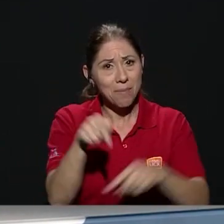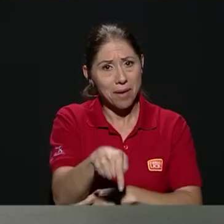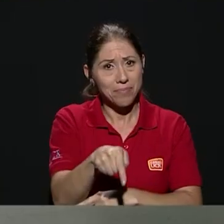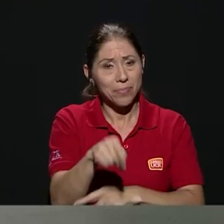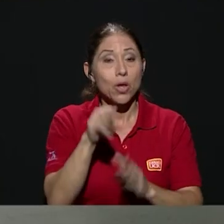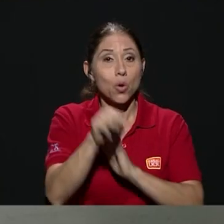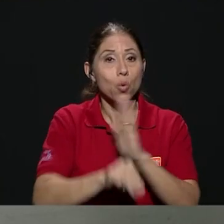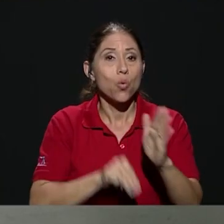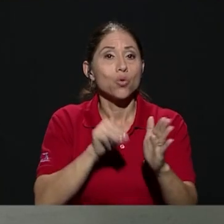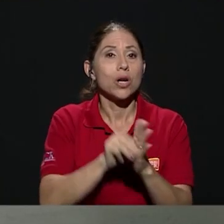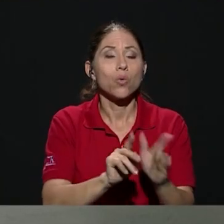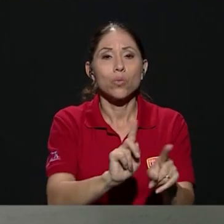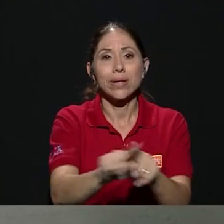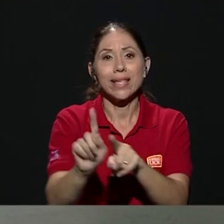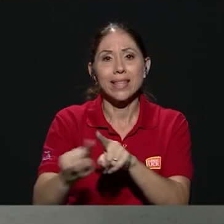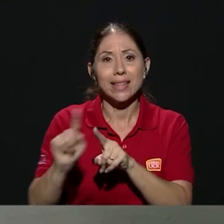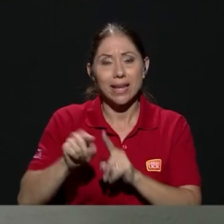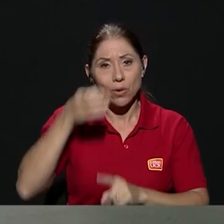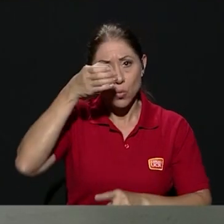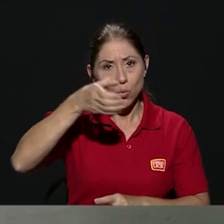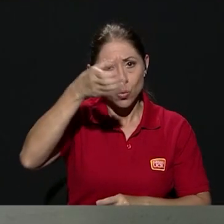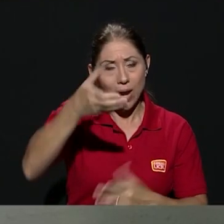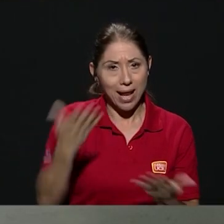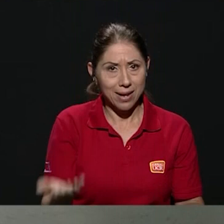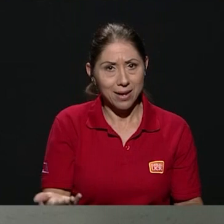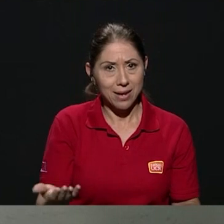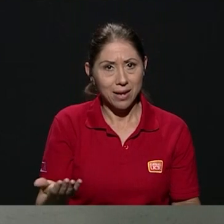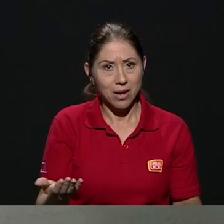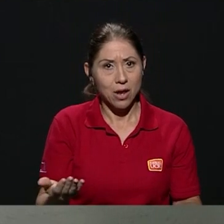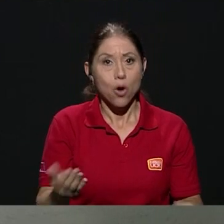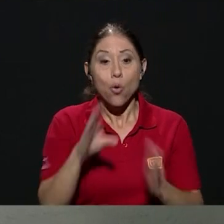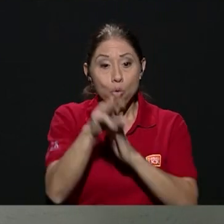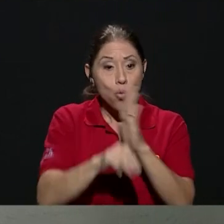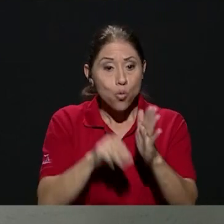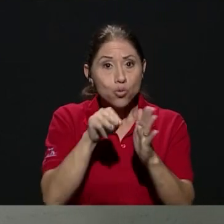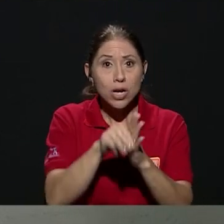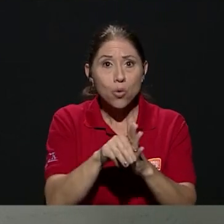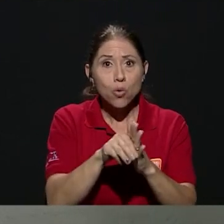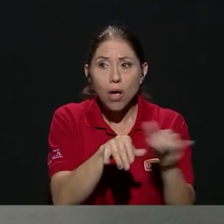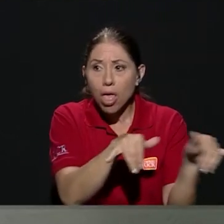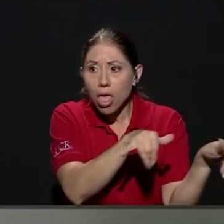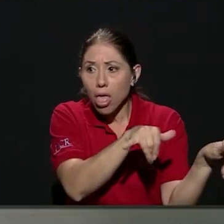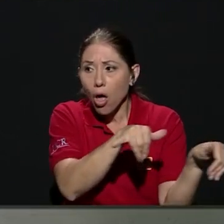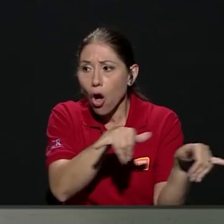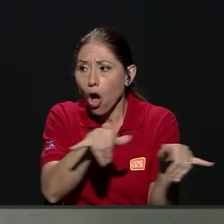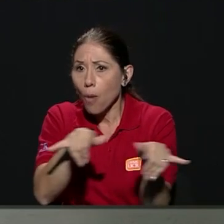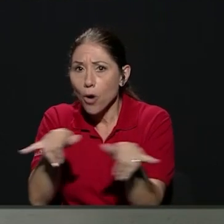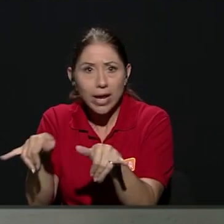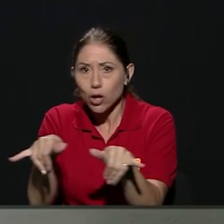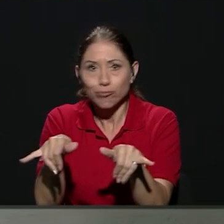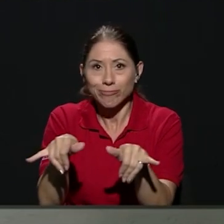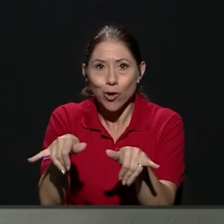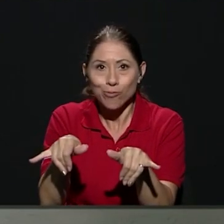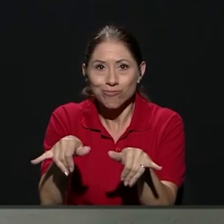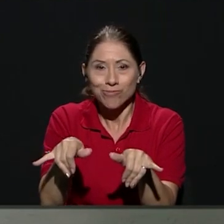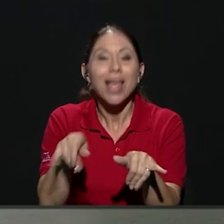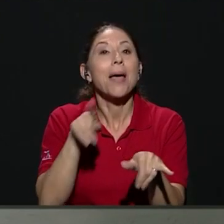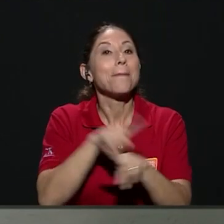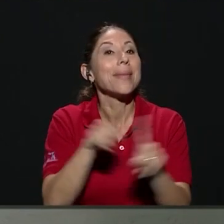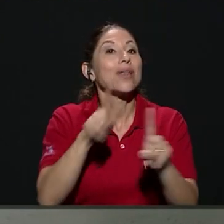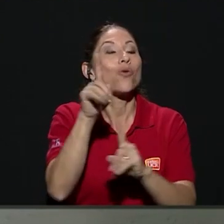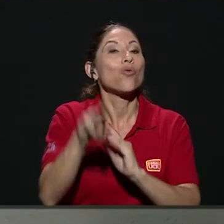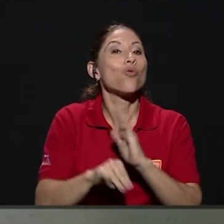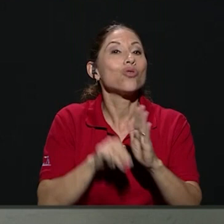currículum intercultural, de un currículum que no sea homogéneo, pero un currículum tampoco que haga